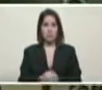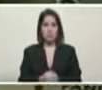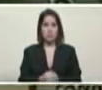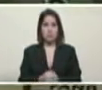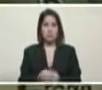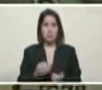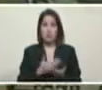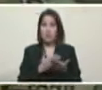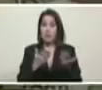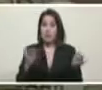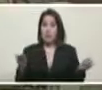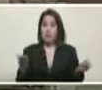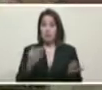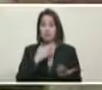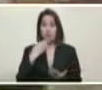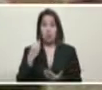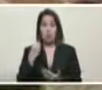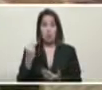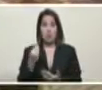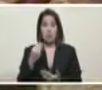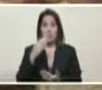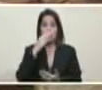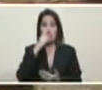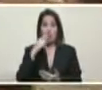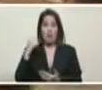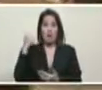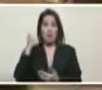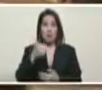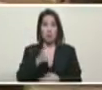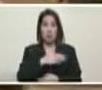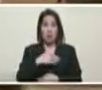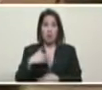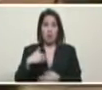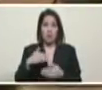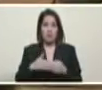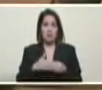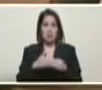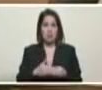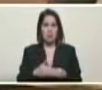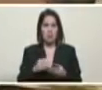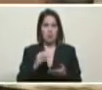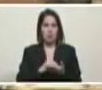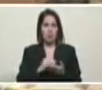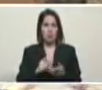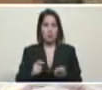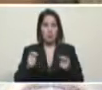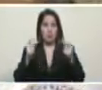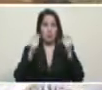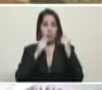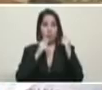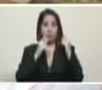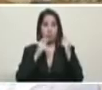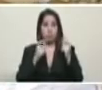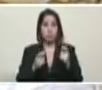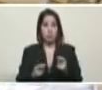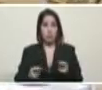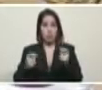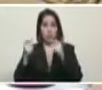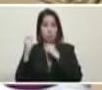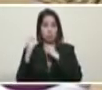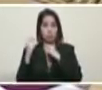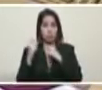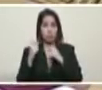Estos muchachos que hace tiempo quería volver a saludar, condecorar y